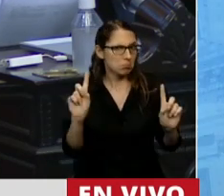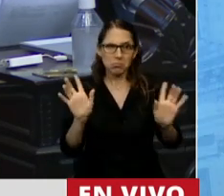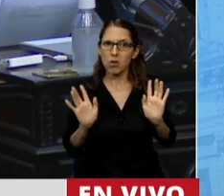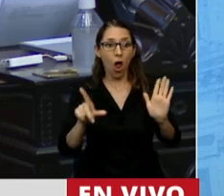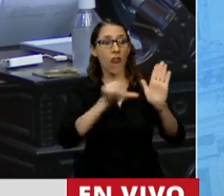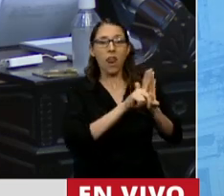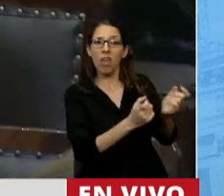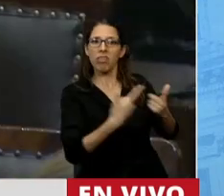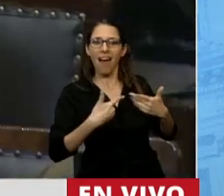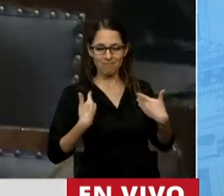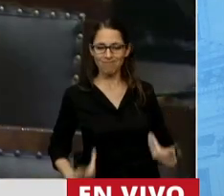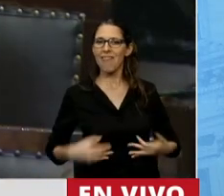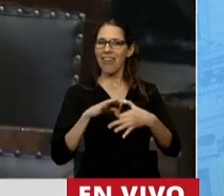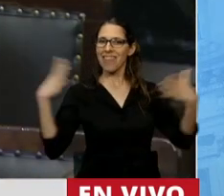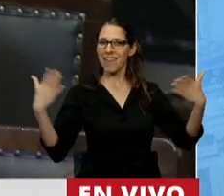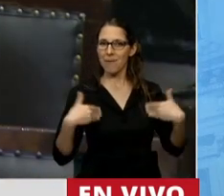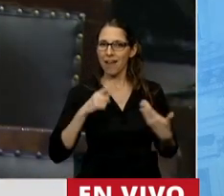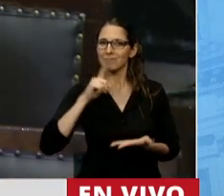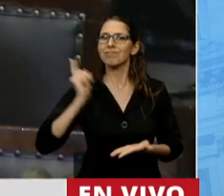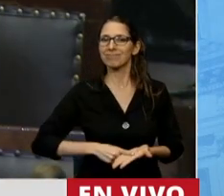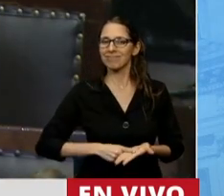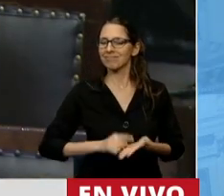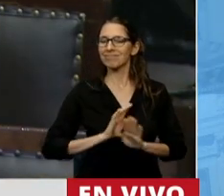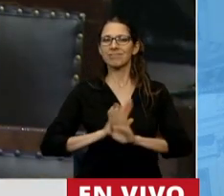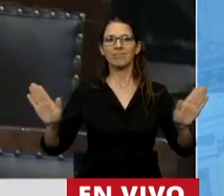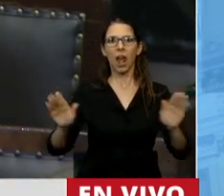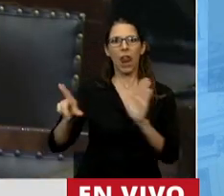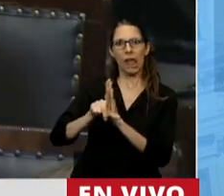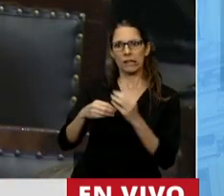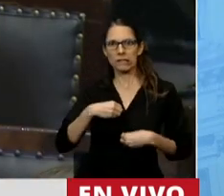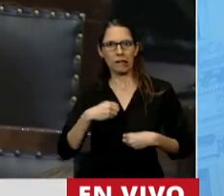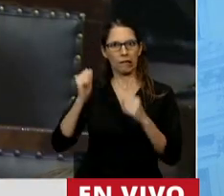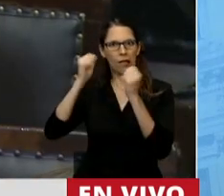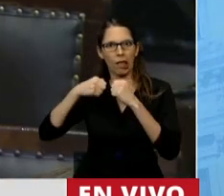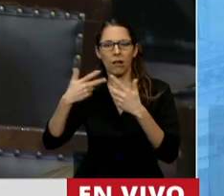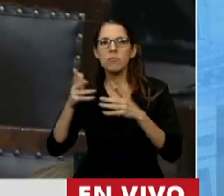posibilidad de elegir libremente sin el condicionamiento de la ilegalidad.